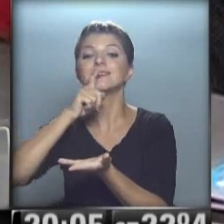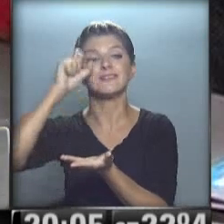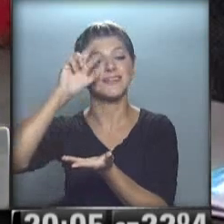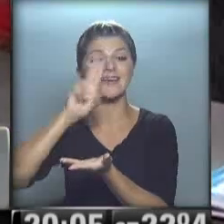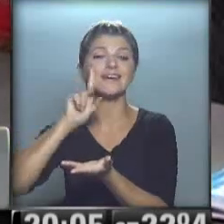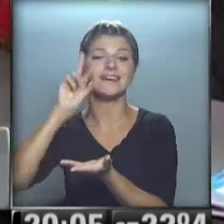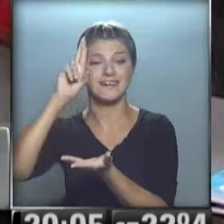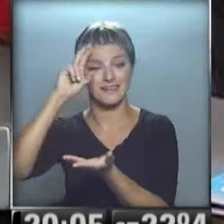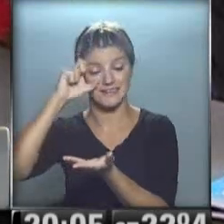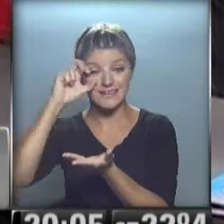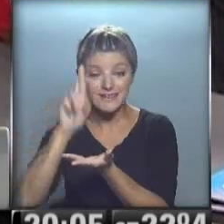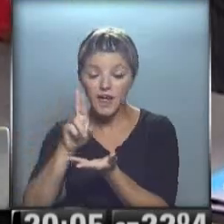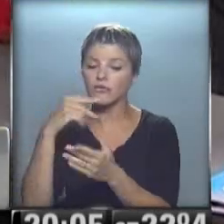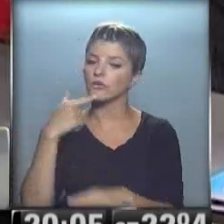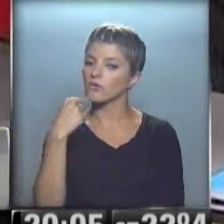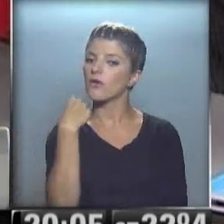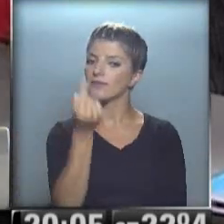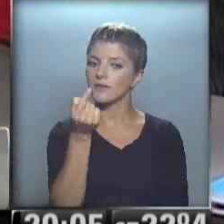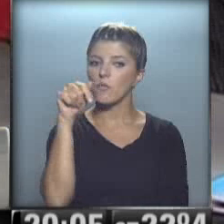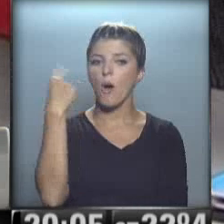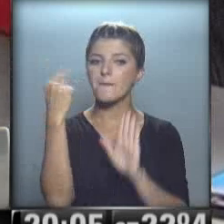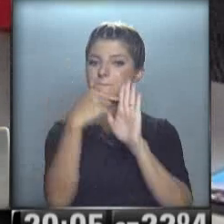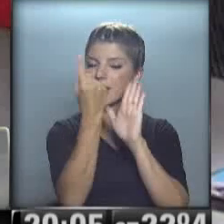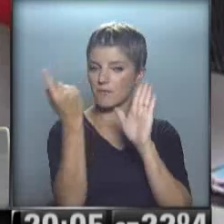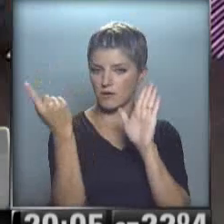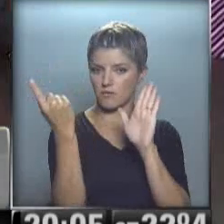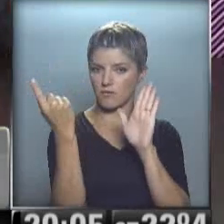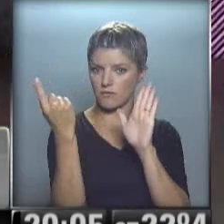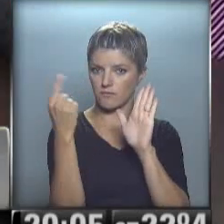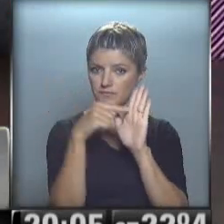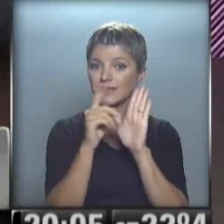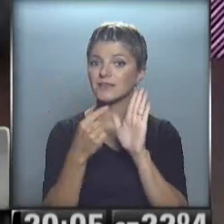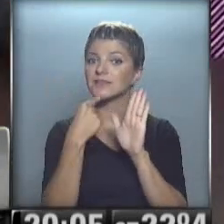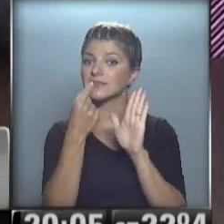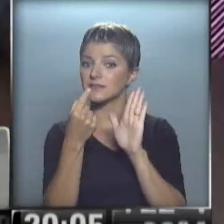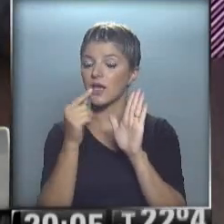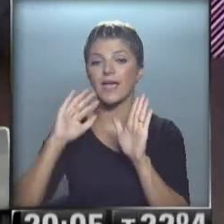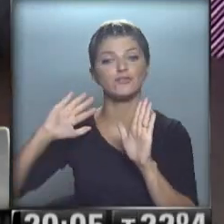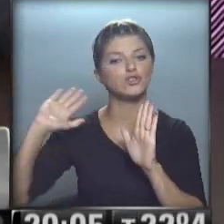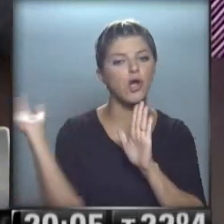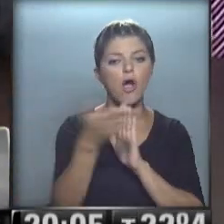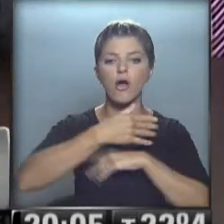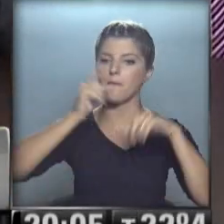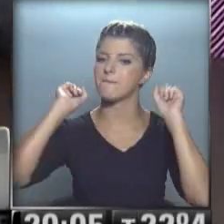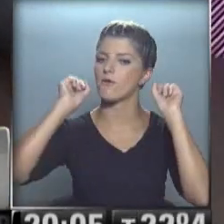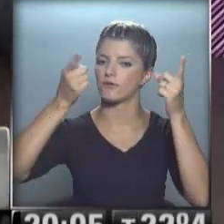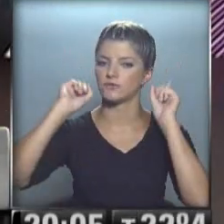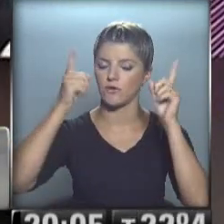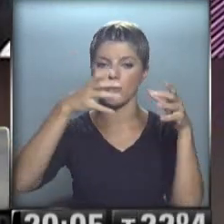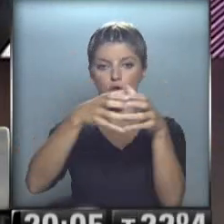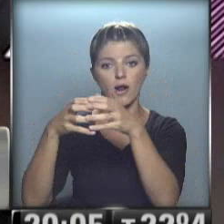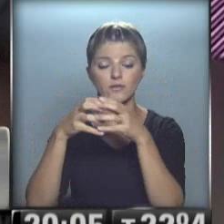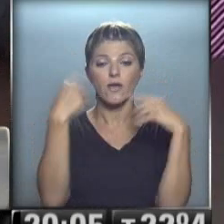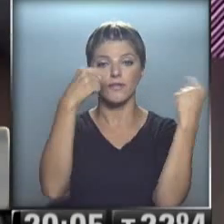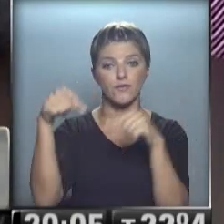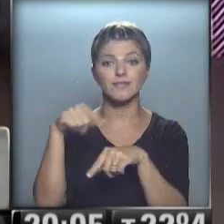nosotros notificamos del primer punto del oficio en el cual instaba a todos los docentes y organizaciones gremiales